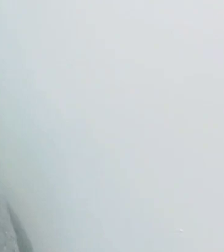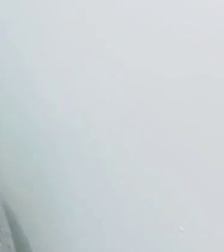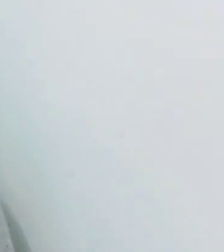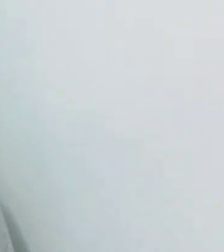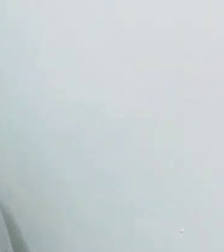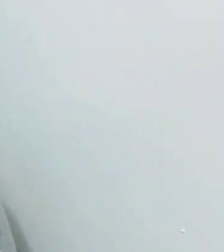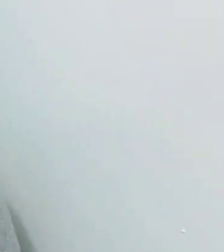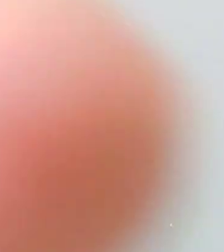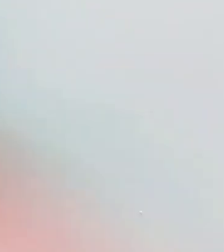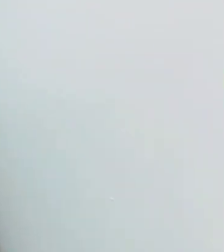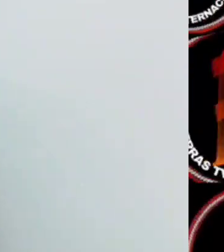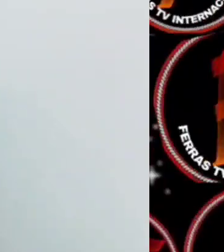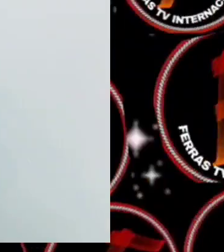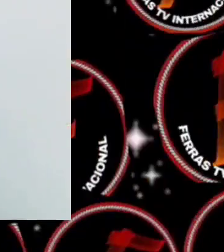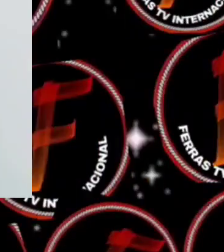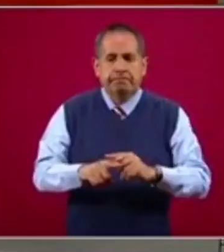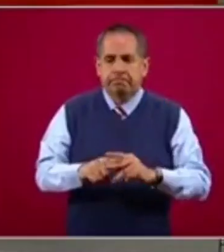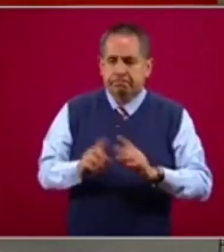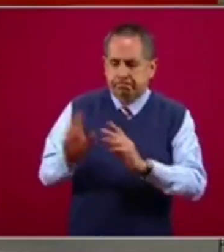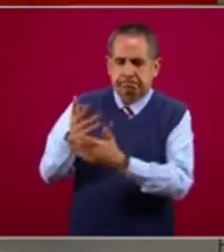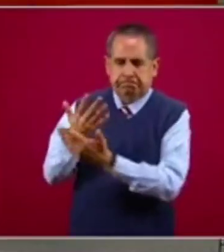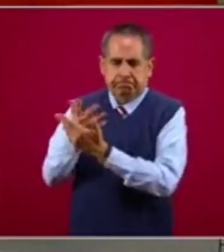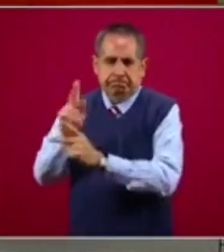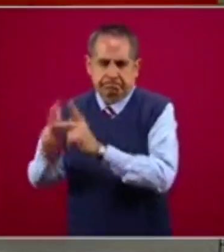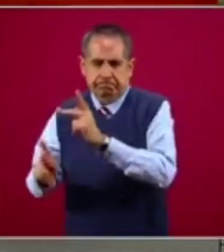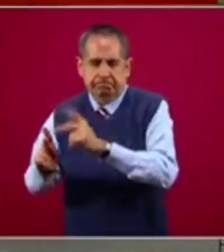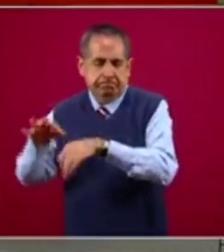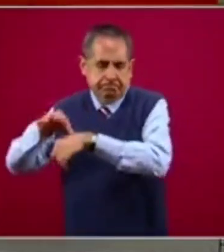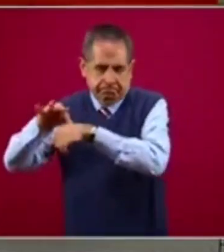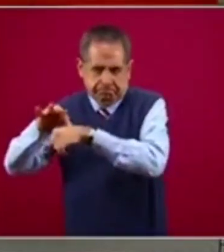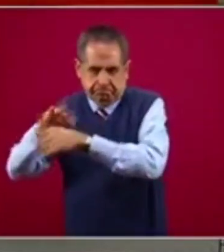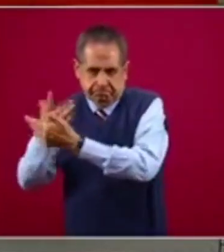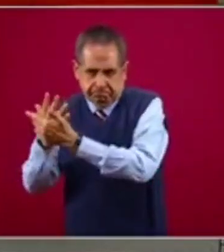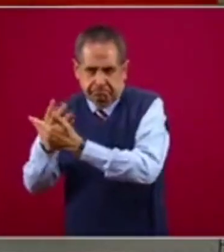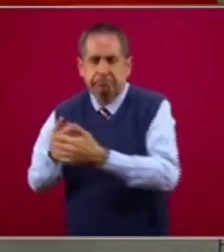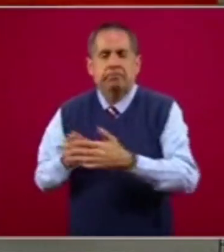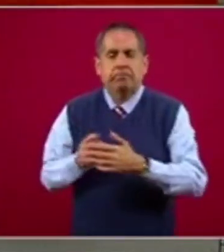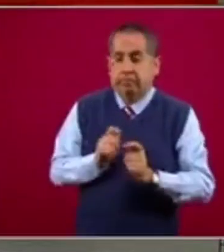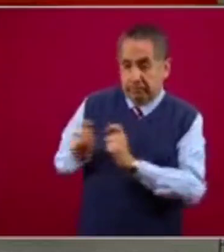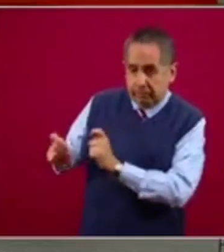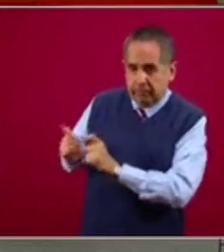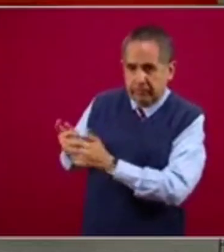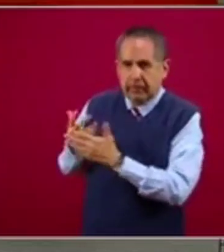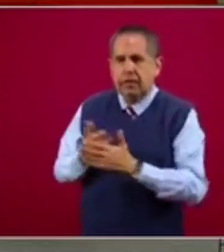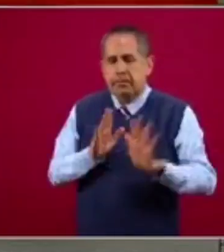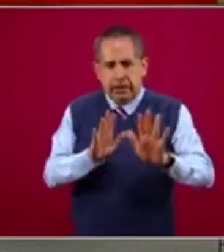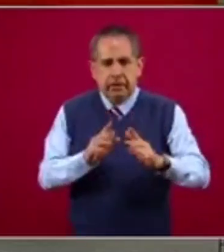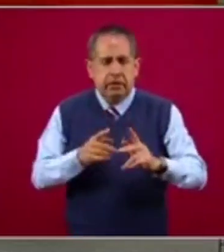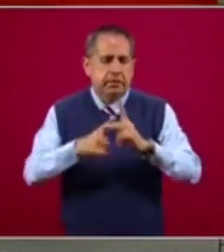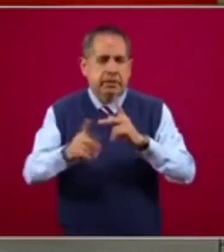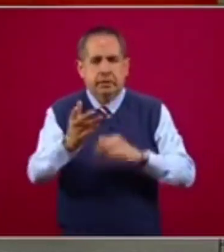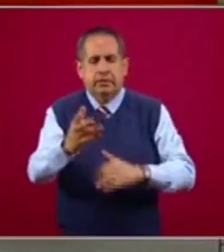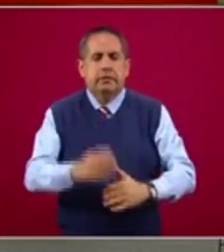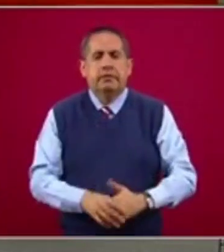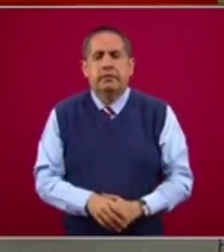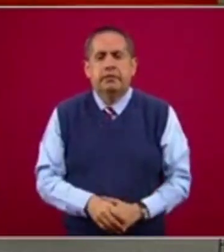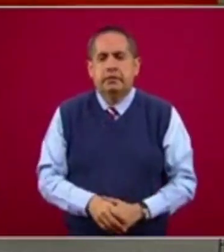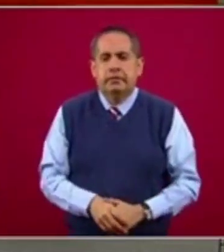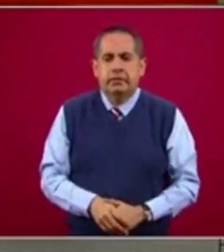video. Acompáñenme. Y ahorita la presentación de los panelistas del siguiente segmento.